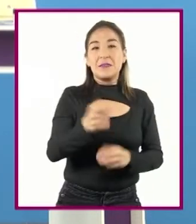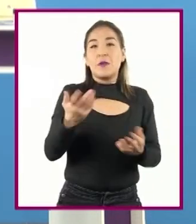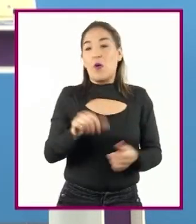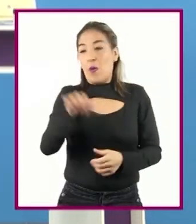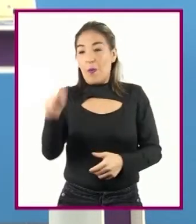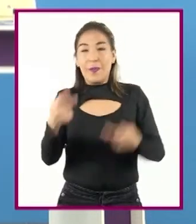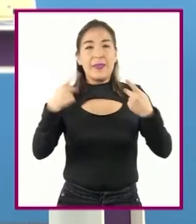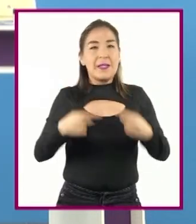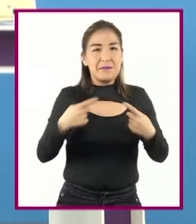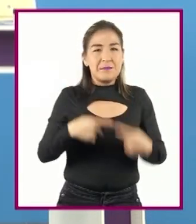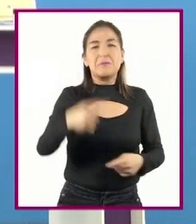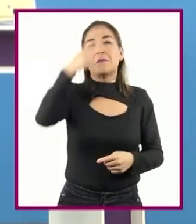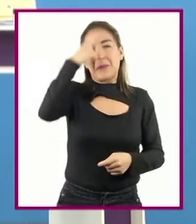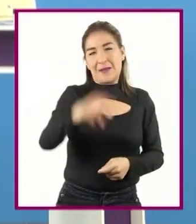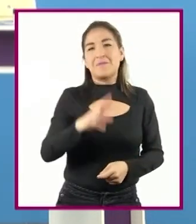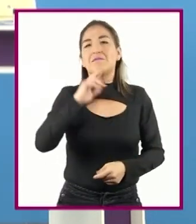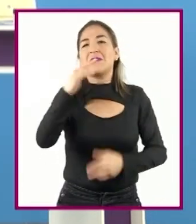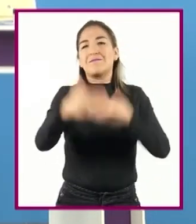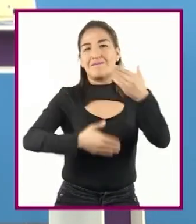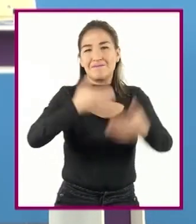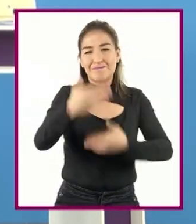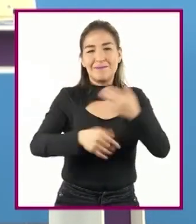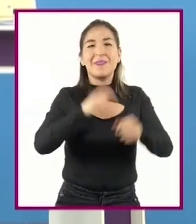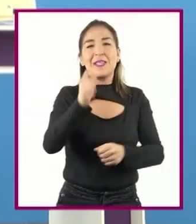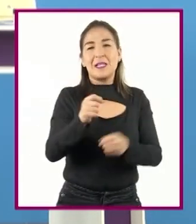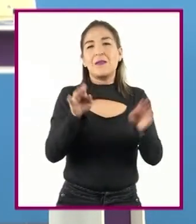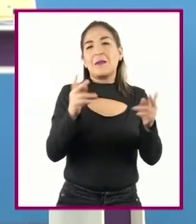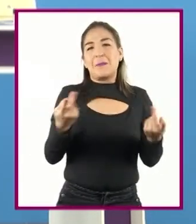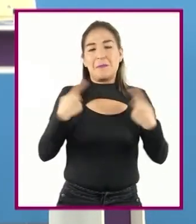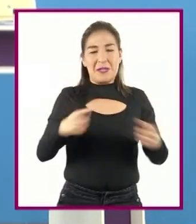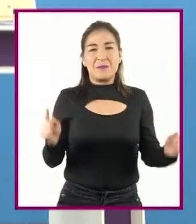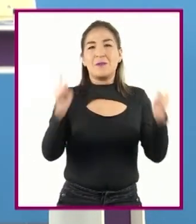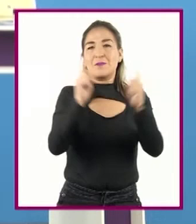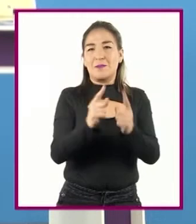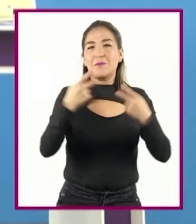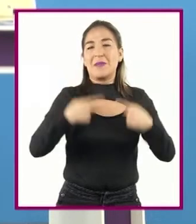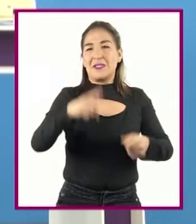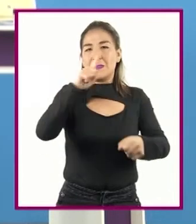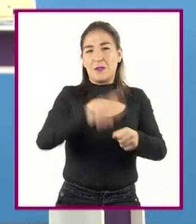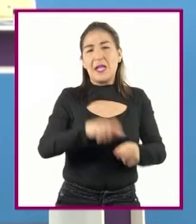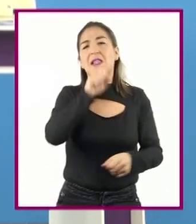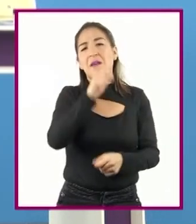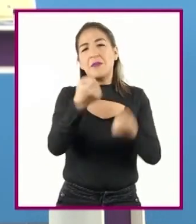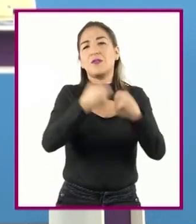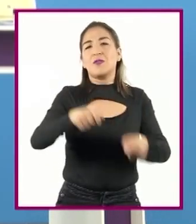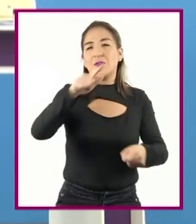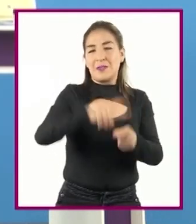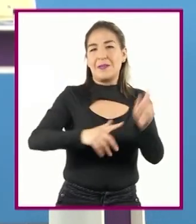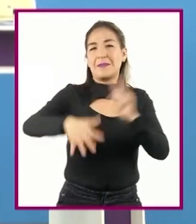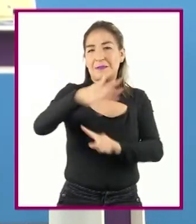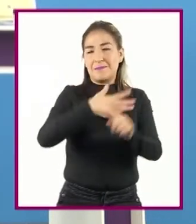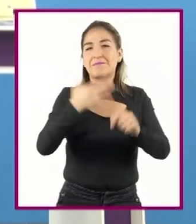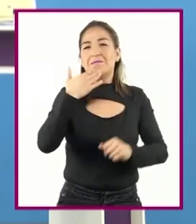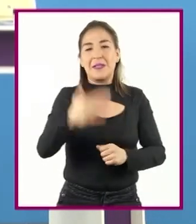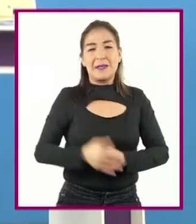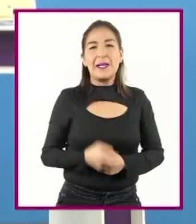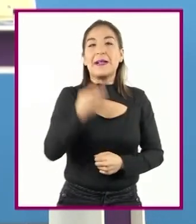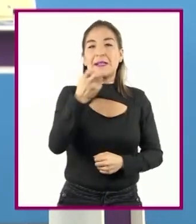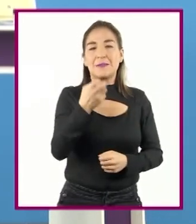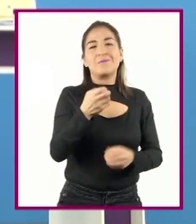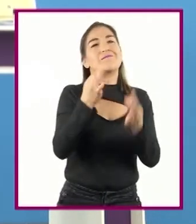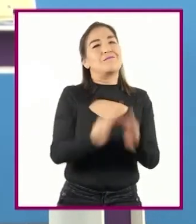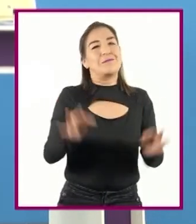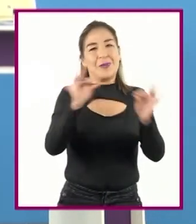otro, se favorecen las relaciones interpersonales y sociales. Esto es la esencia del